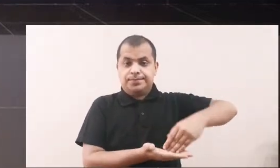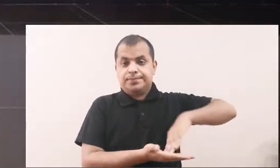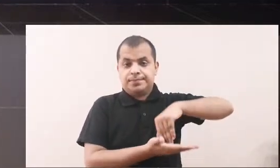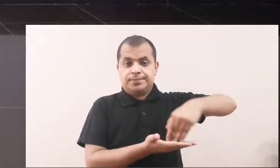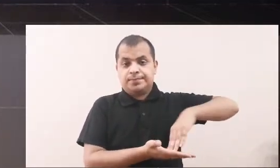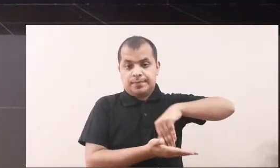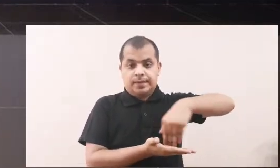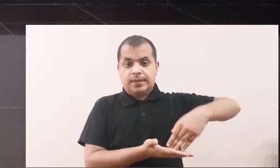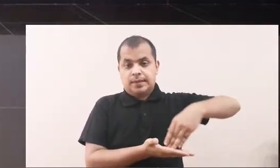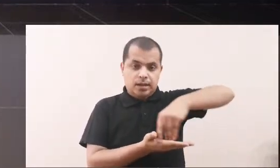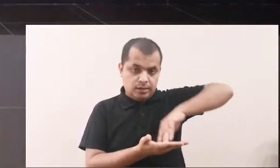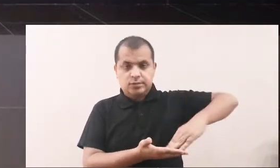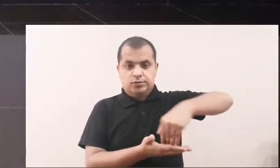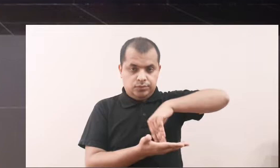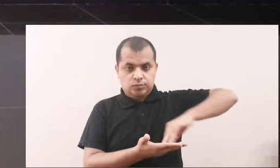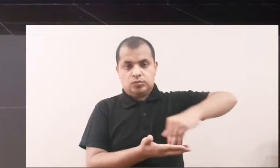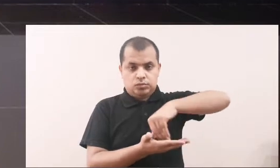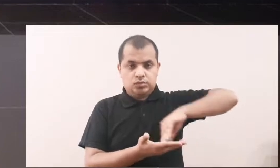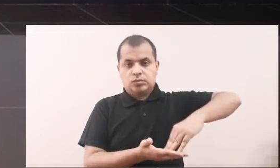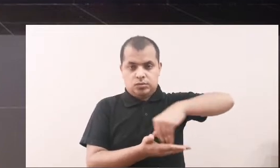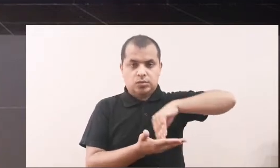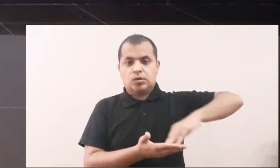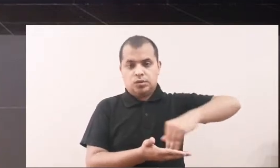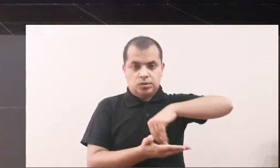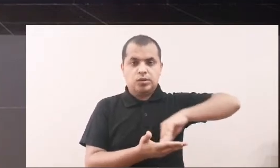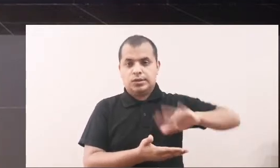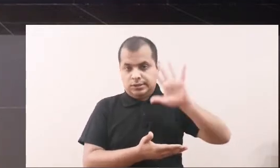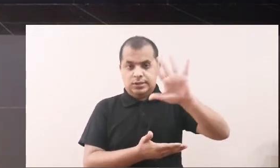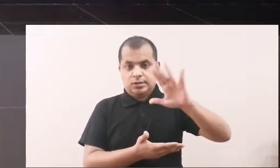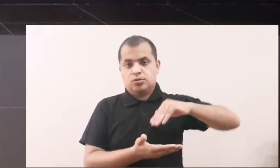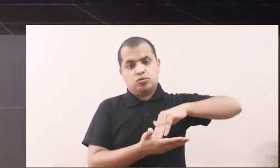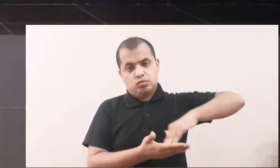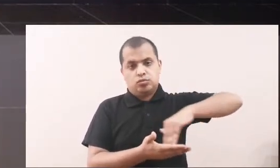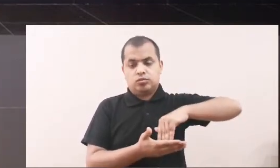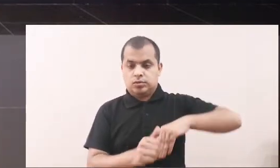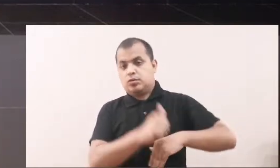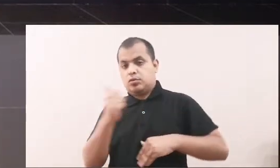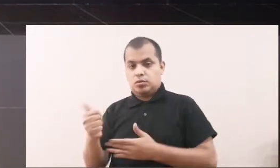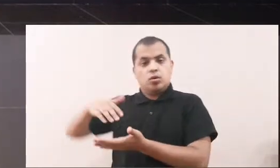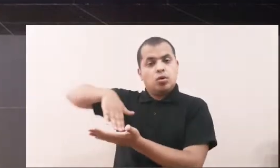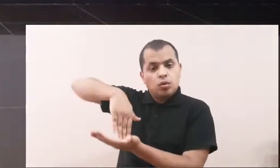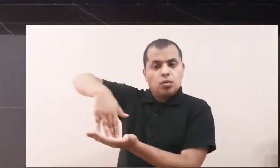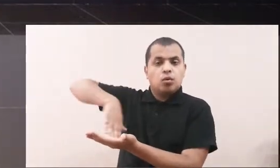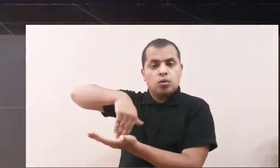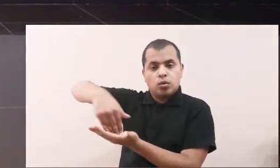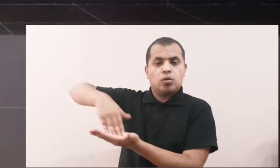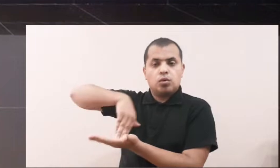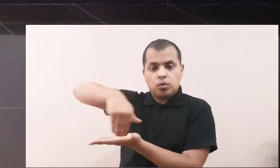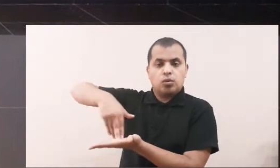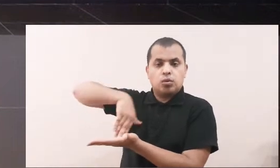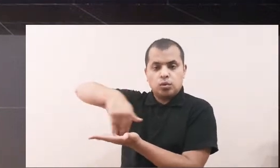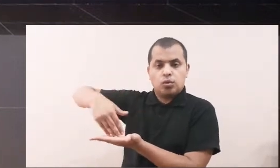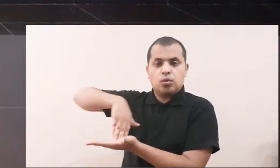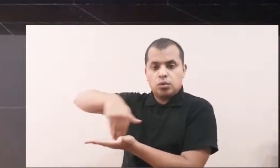y al otro lado. ¿Ok? 5 veces y luego al otro lado, el otro talón. Círculo